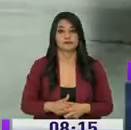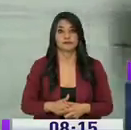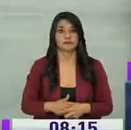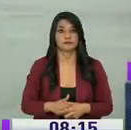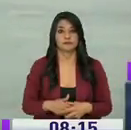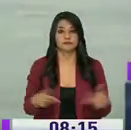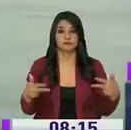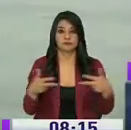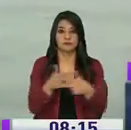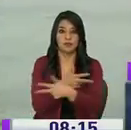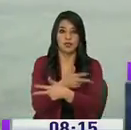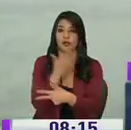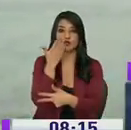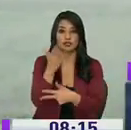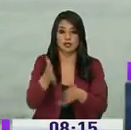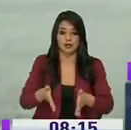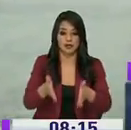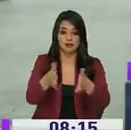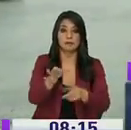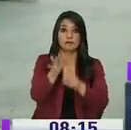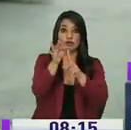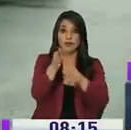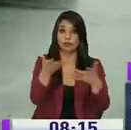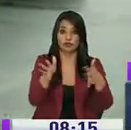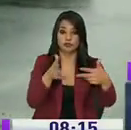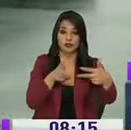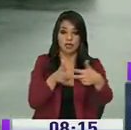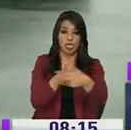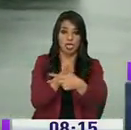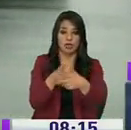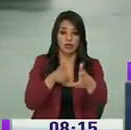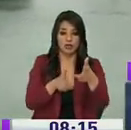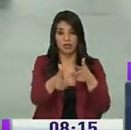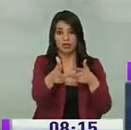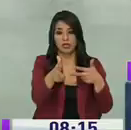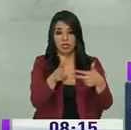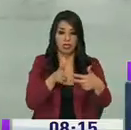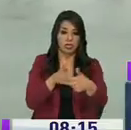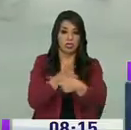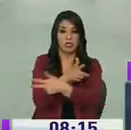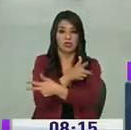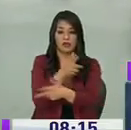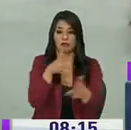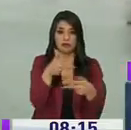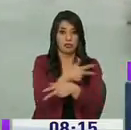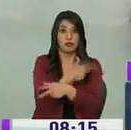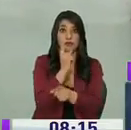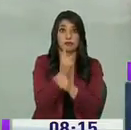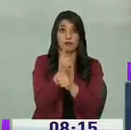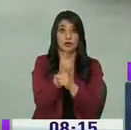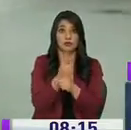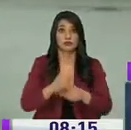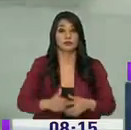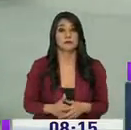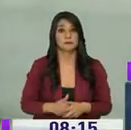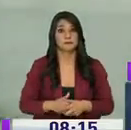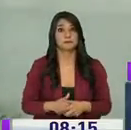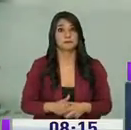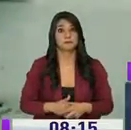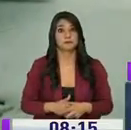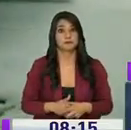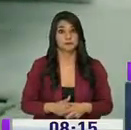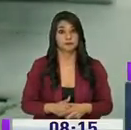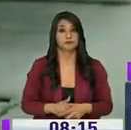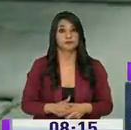es la calle prioritaria y cuál es la intersección que más bien debería esperar cuando los otros vehículos vienen. Y también, señor, veo que es muy complejo